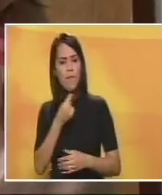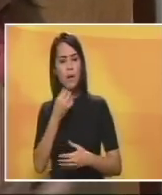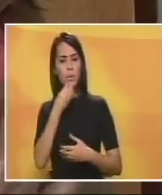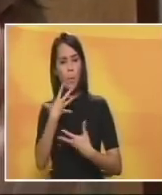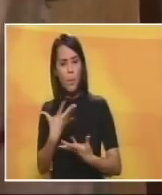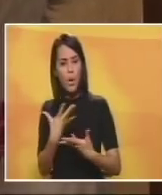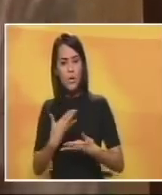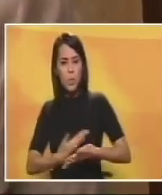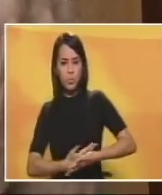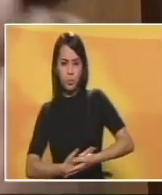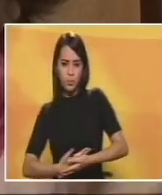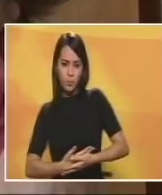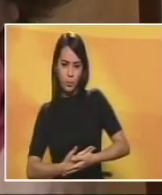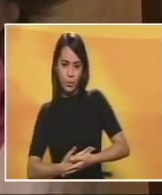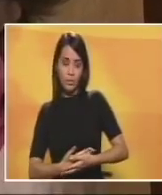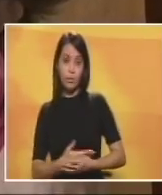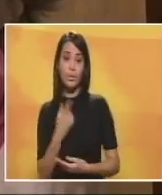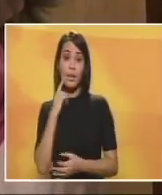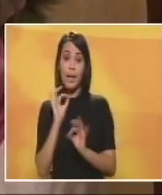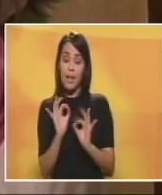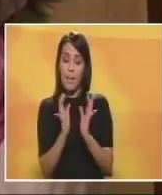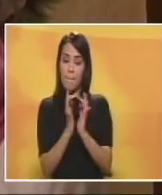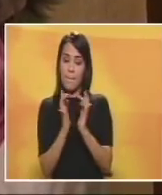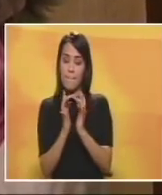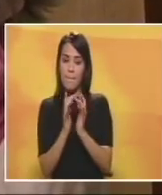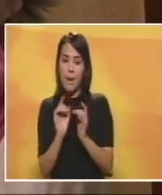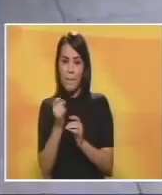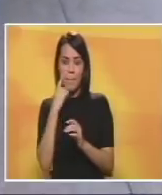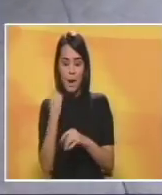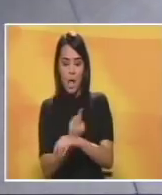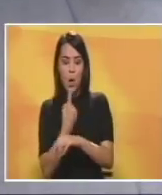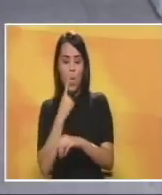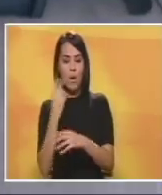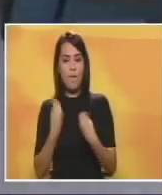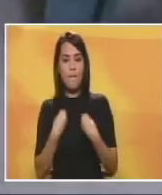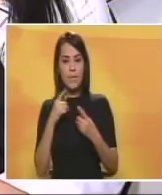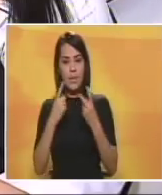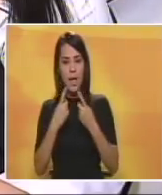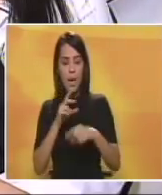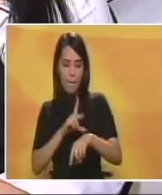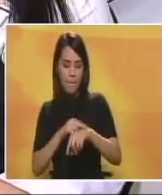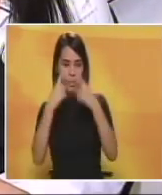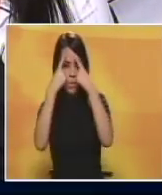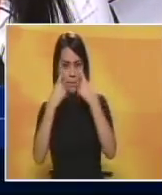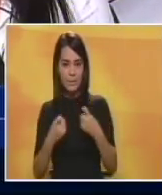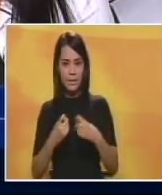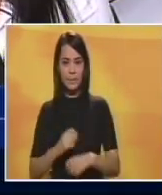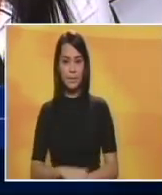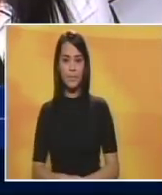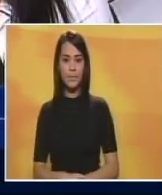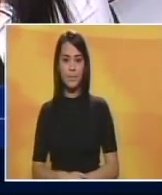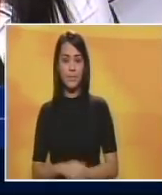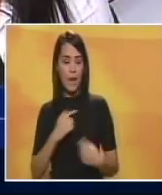materna. El apego precoz se debe realizar durante la primera hora de vida, según la especialista. El calostro es el principal fuente